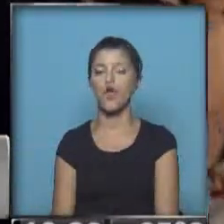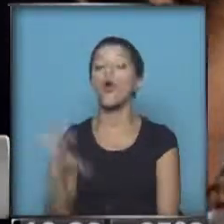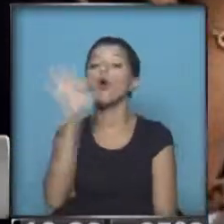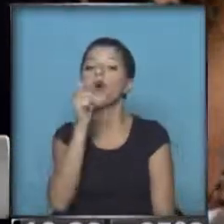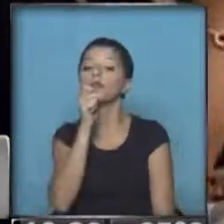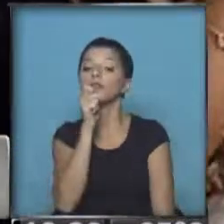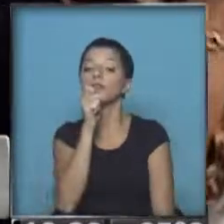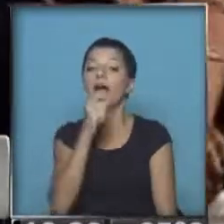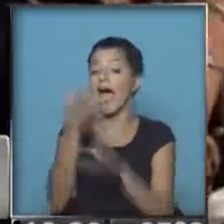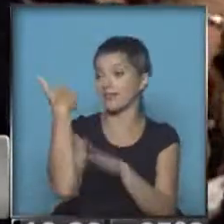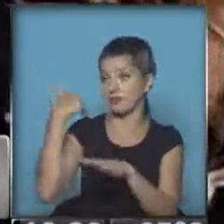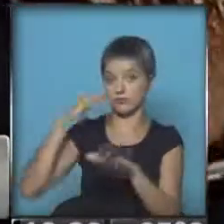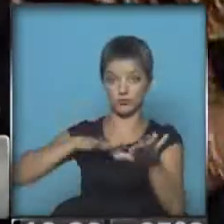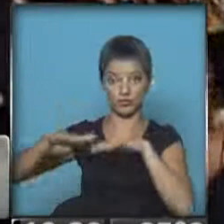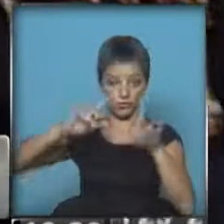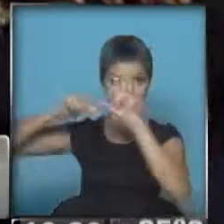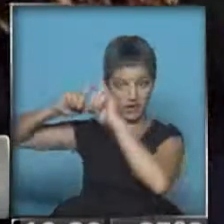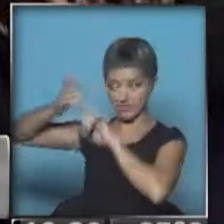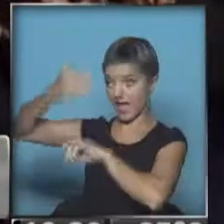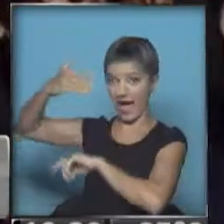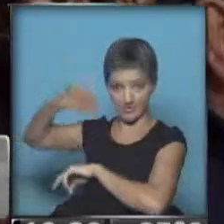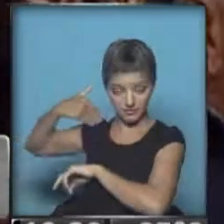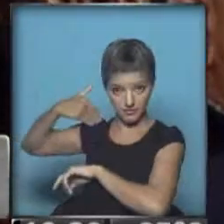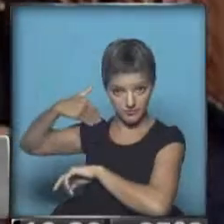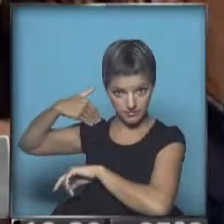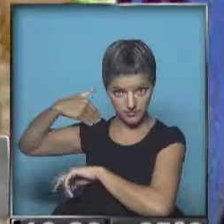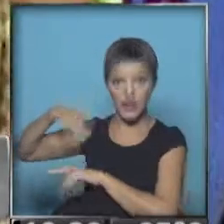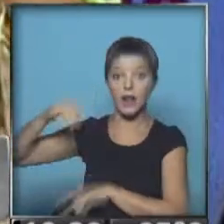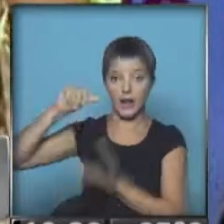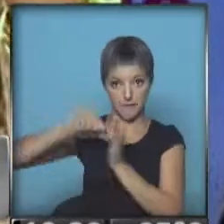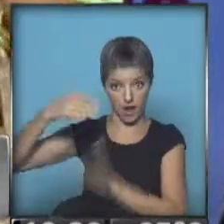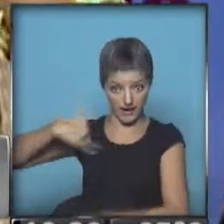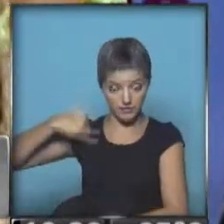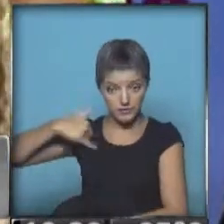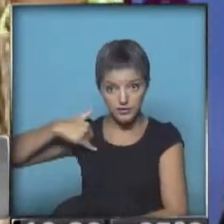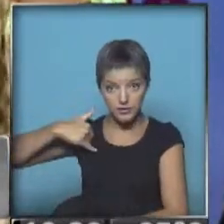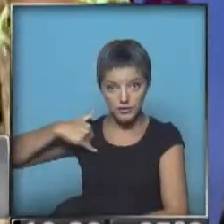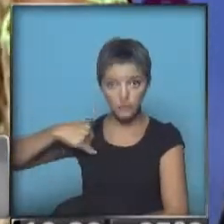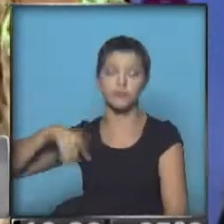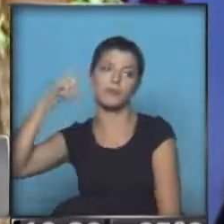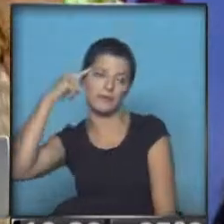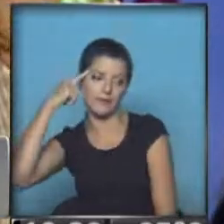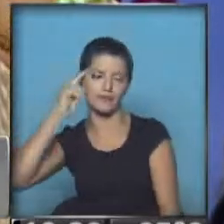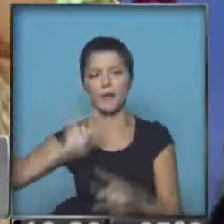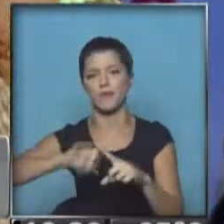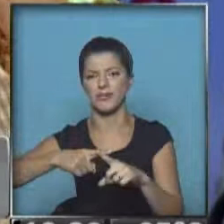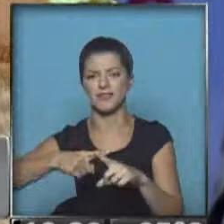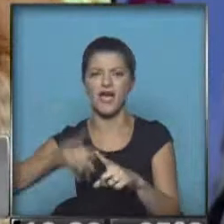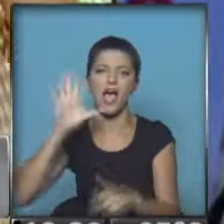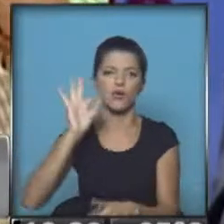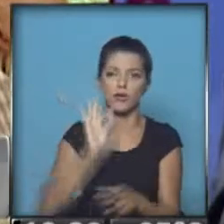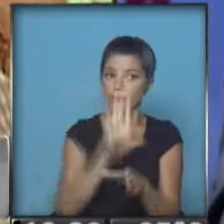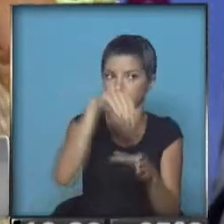O si cuando pasaban las cosas que pasaban en el país, considerabas que la política era algo en la cual no